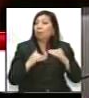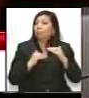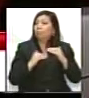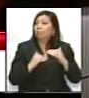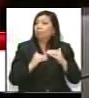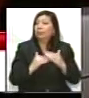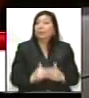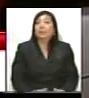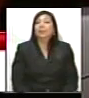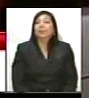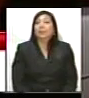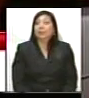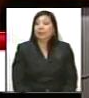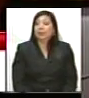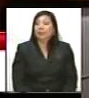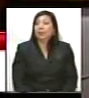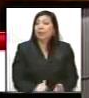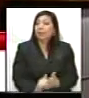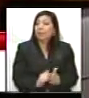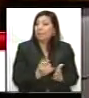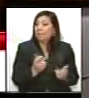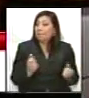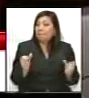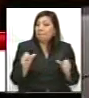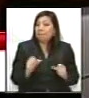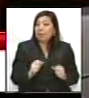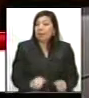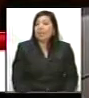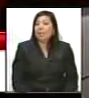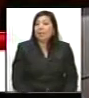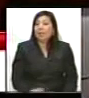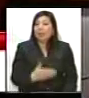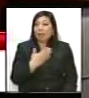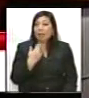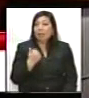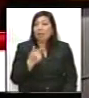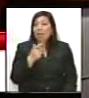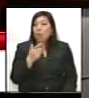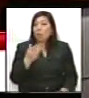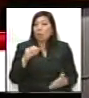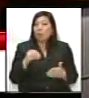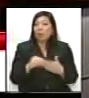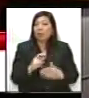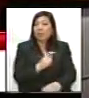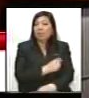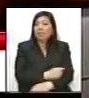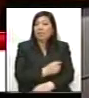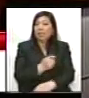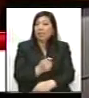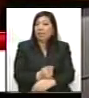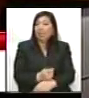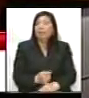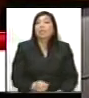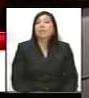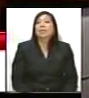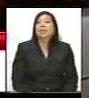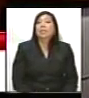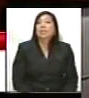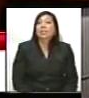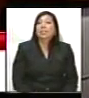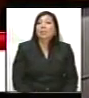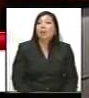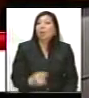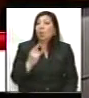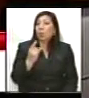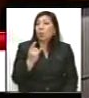disponibilidad y deterioro de la calidad de agua en el departamento de tacna y concluyen en la